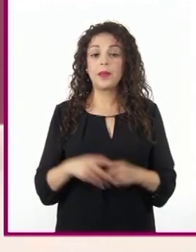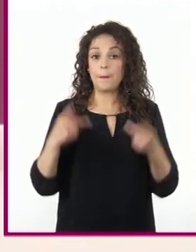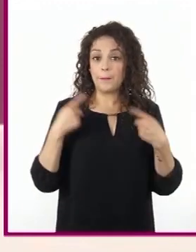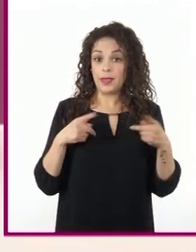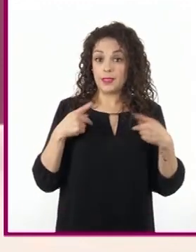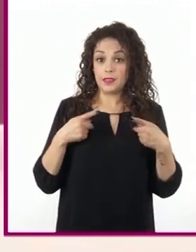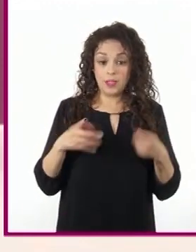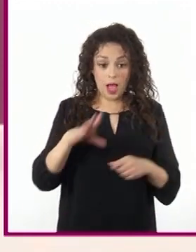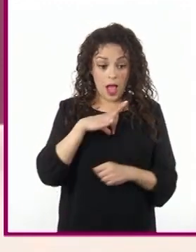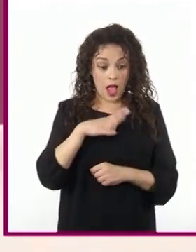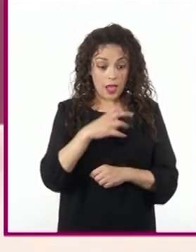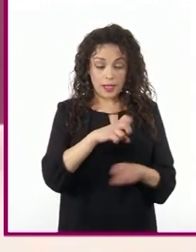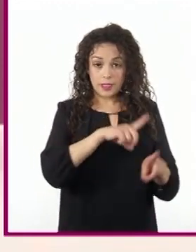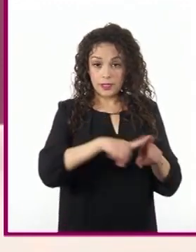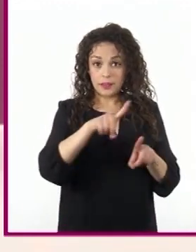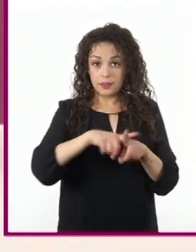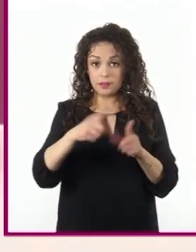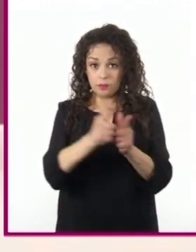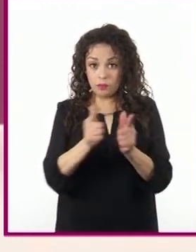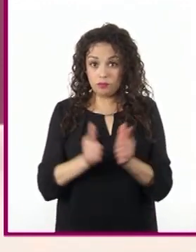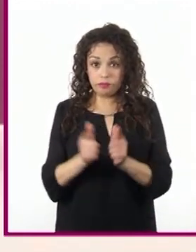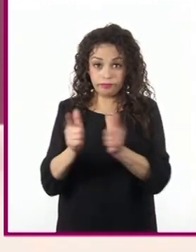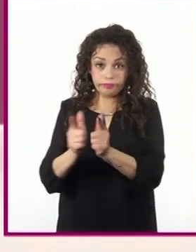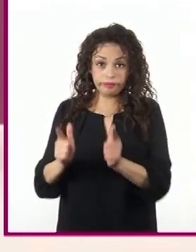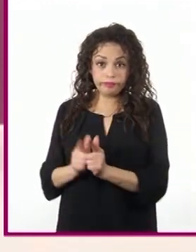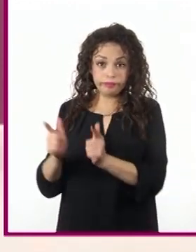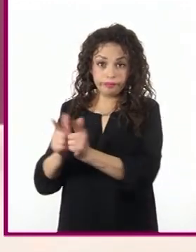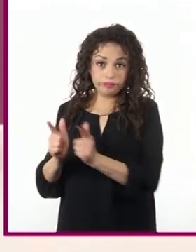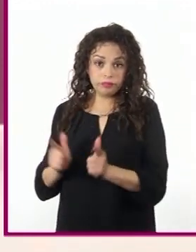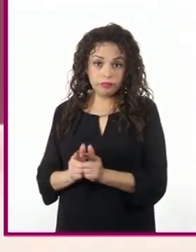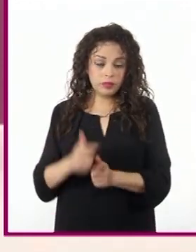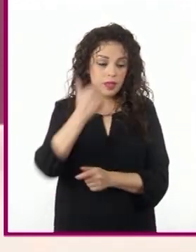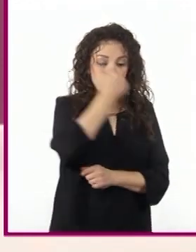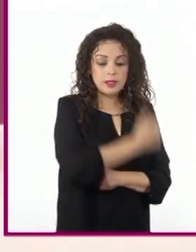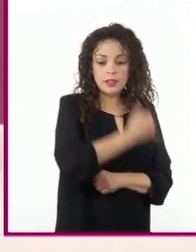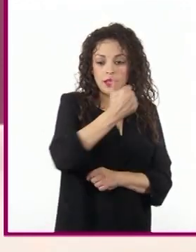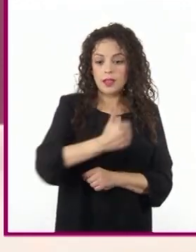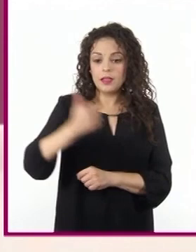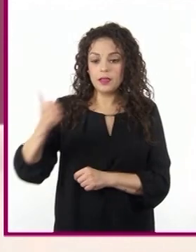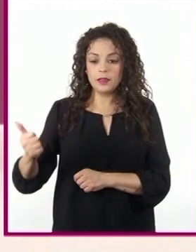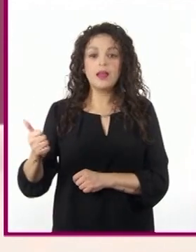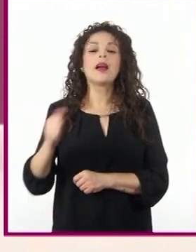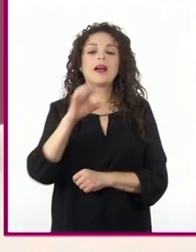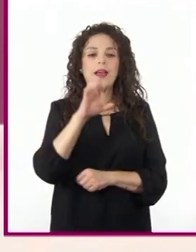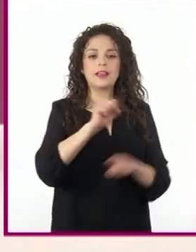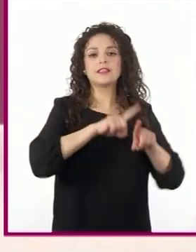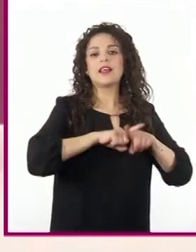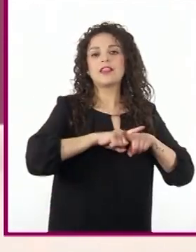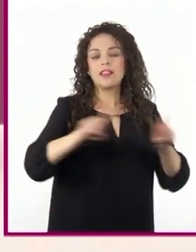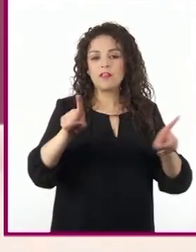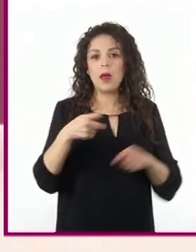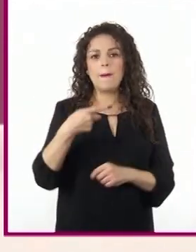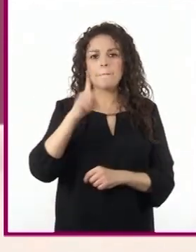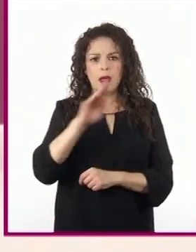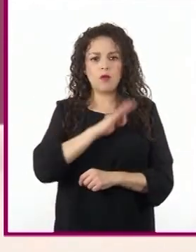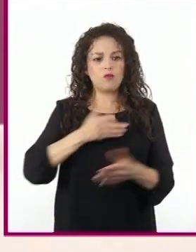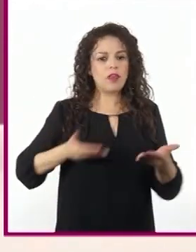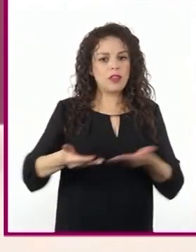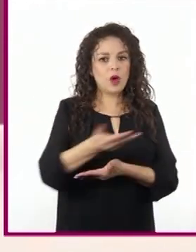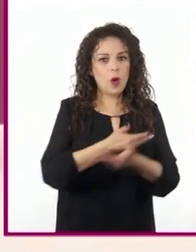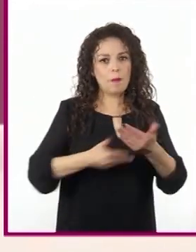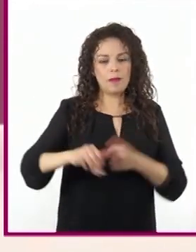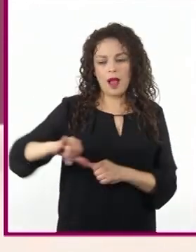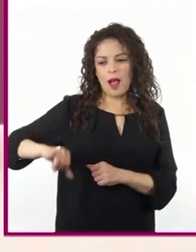que conforman los distintos grupos de pertenencia son diferentes entre sí, pero comparten intereses,